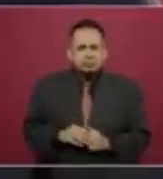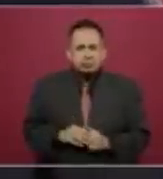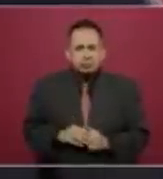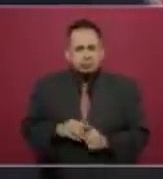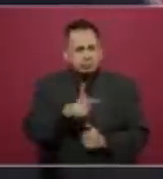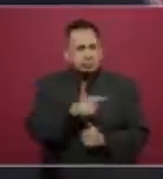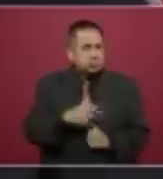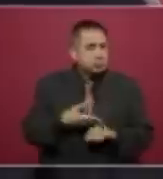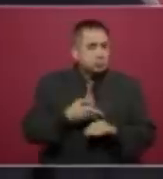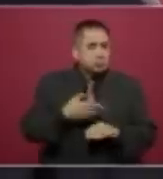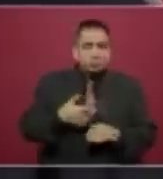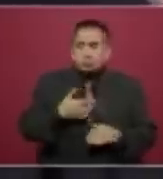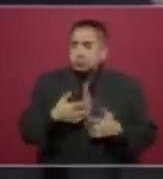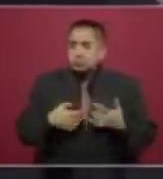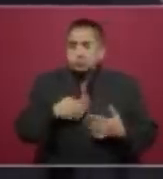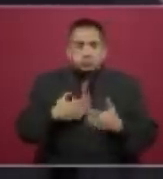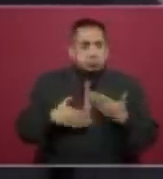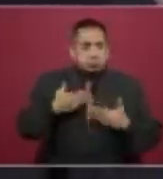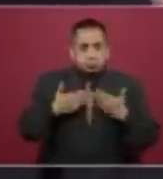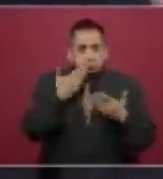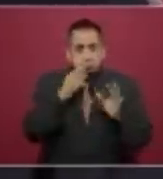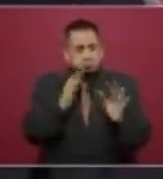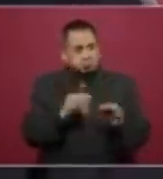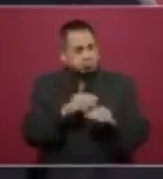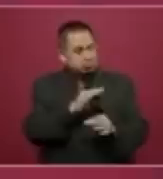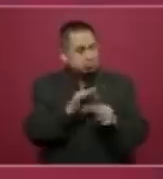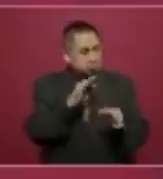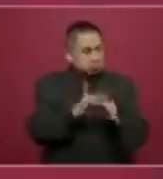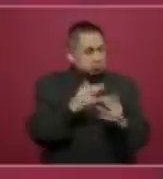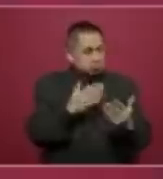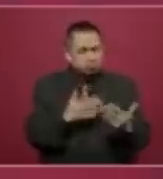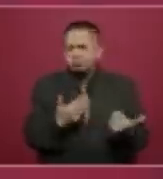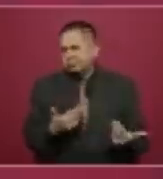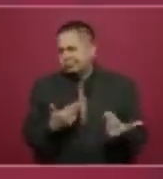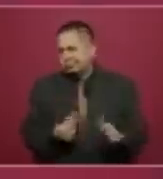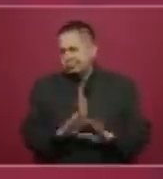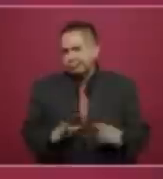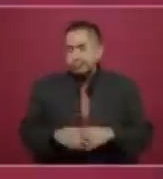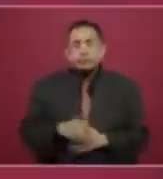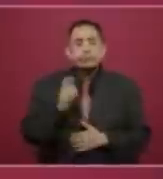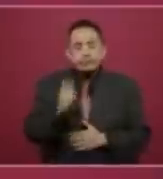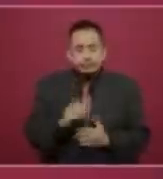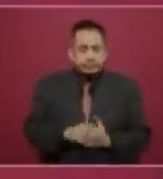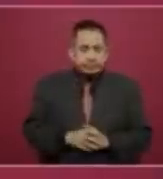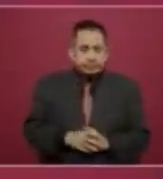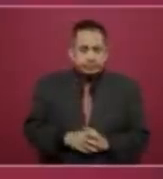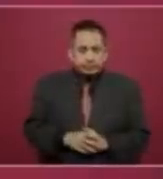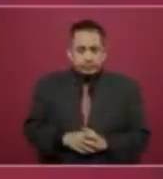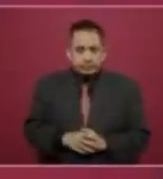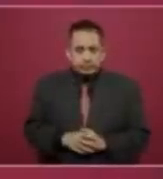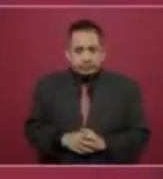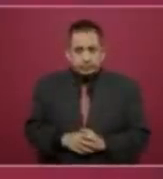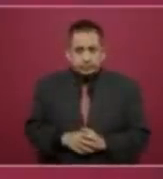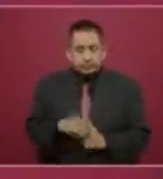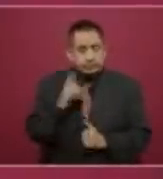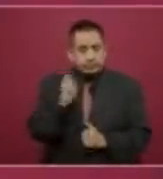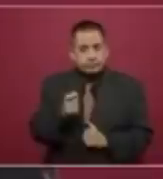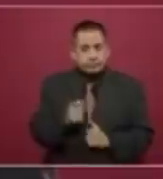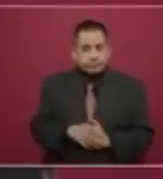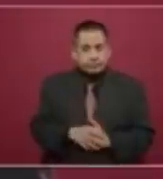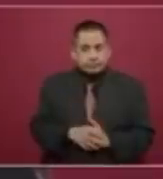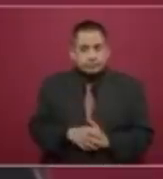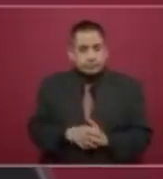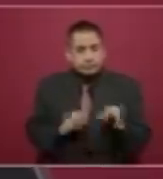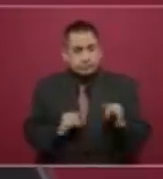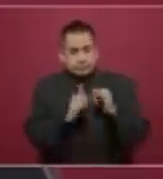muy entusiasmado, pues, cumpliendo con su función. Entonces, es una